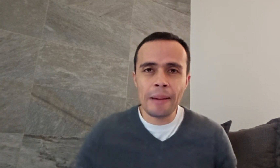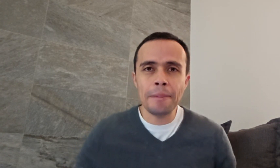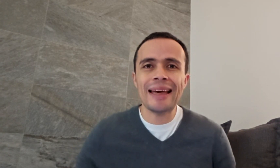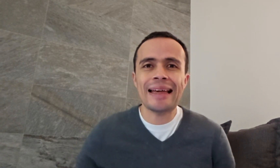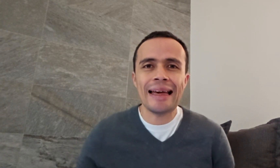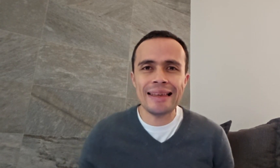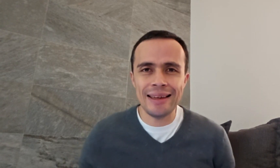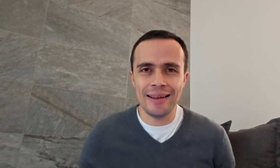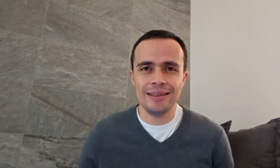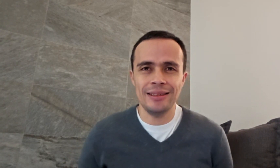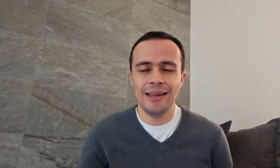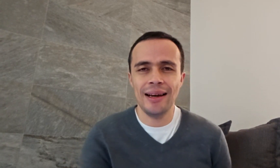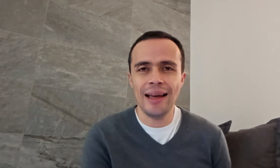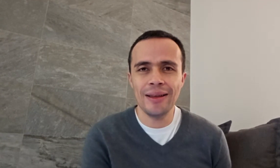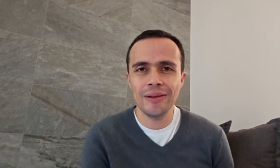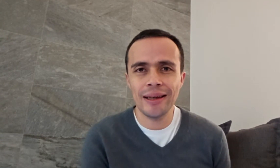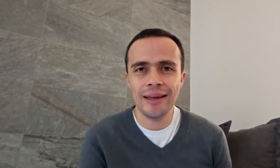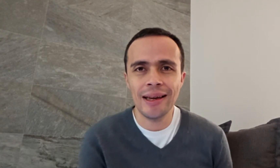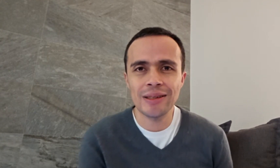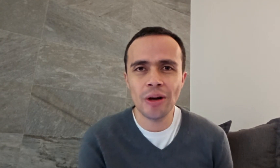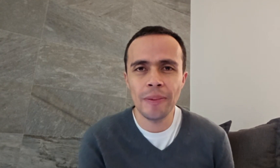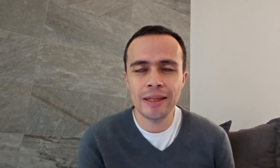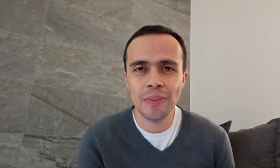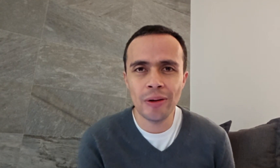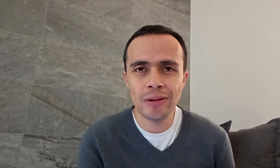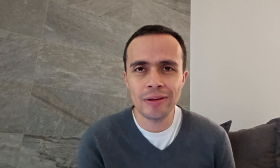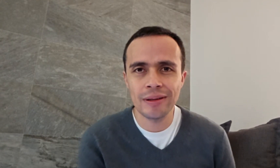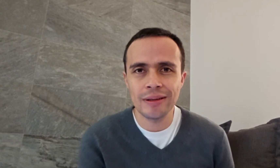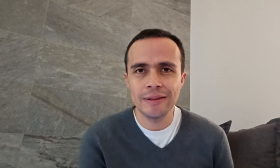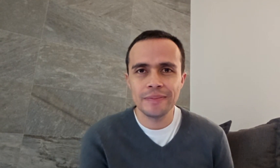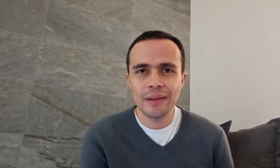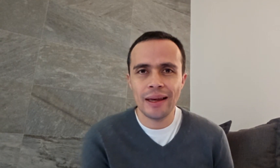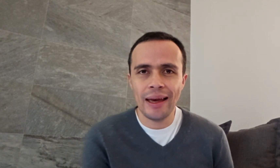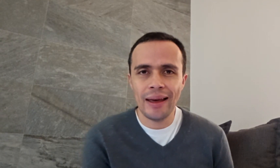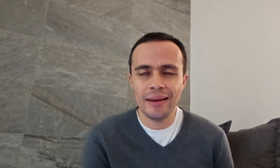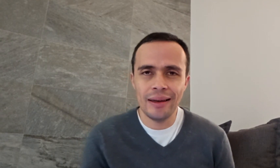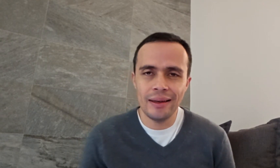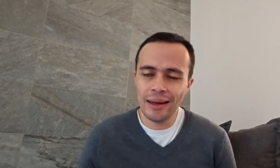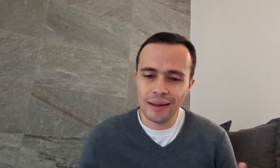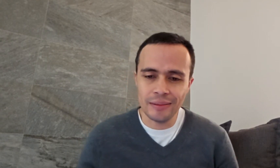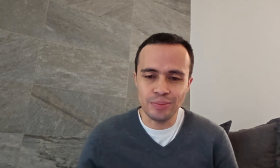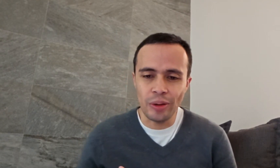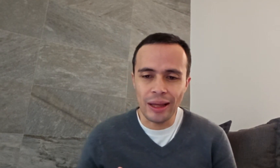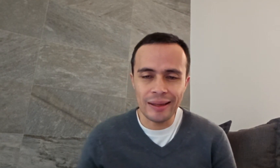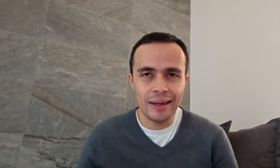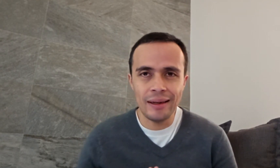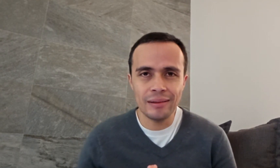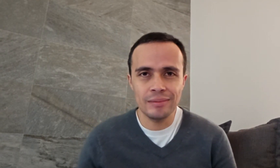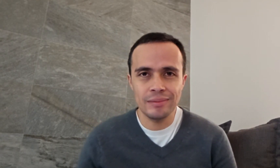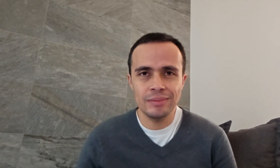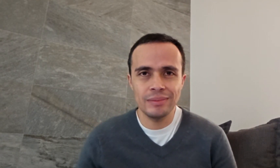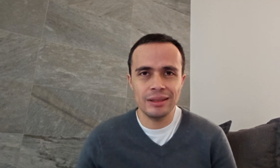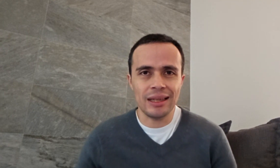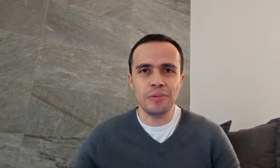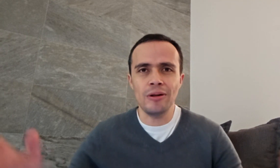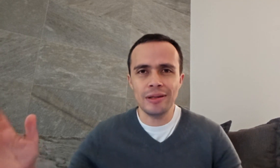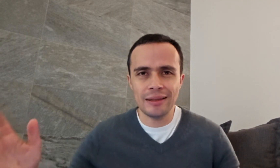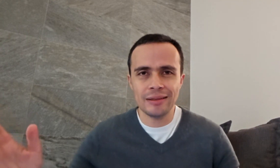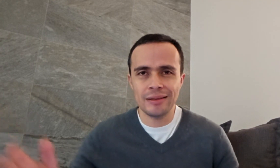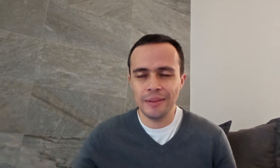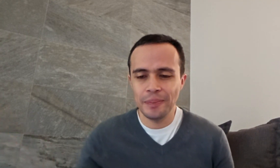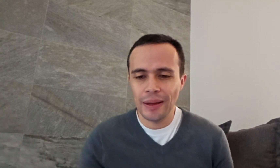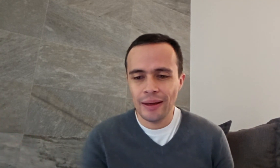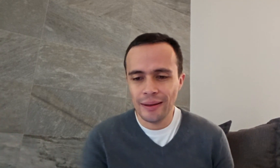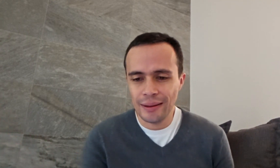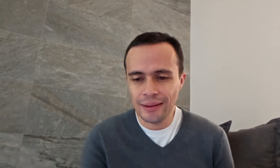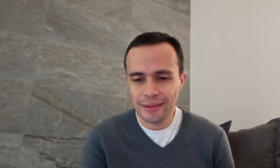se queda pequeña al lado de Inés Gómez Montt, que ella podía adquirir las